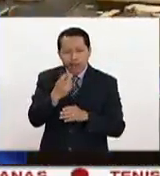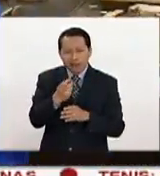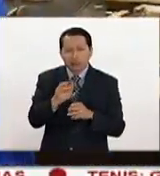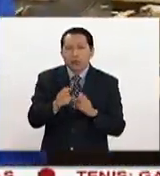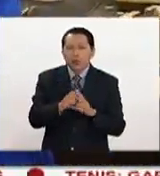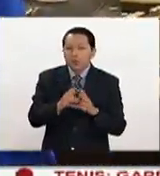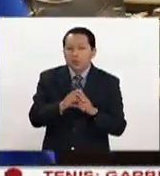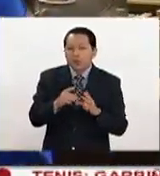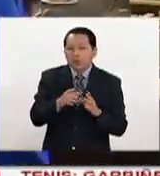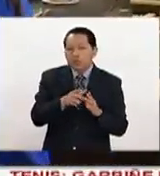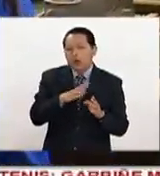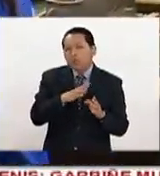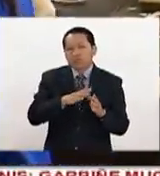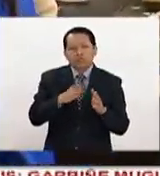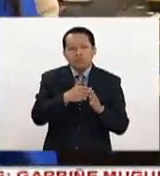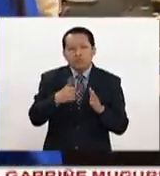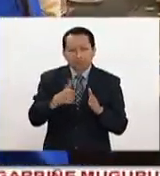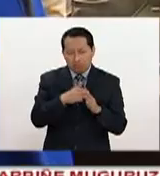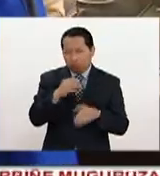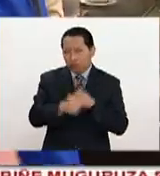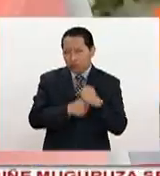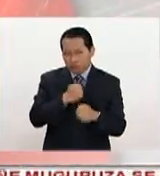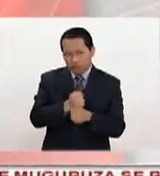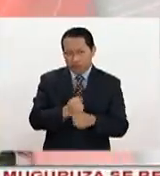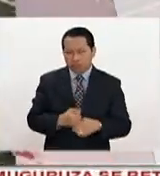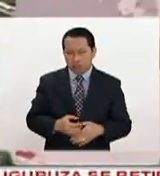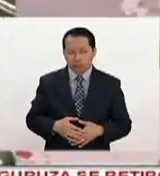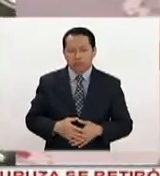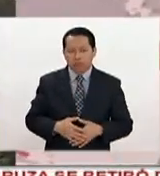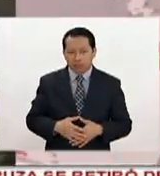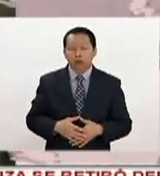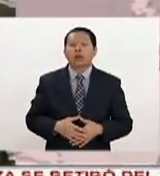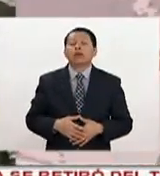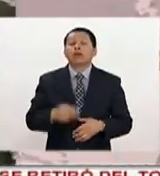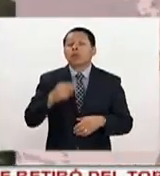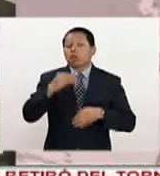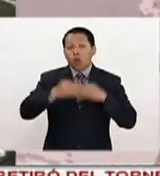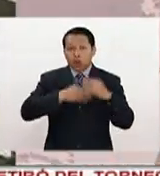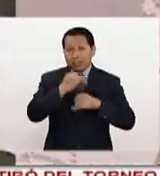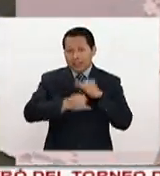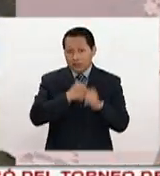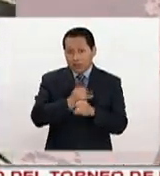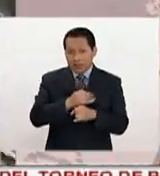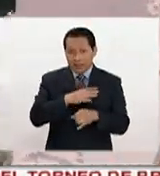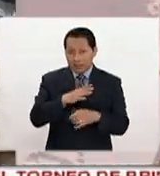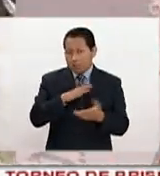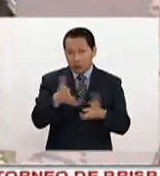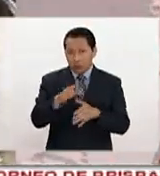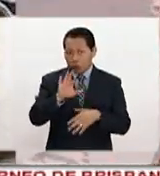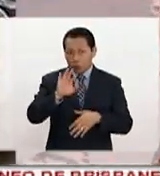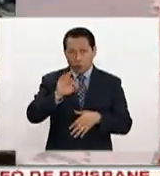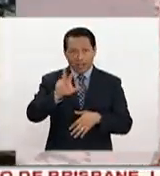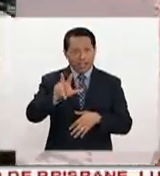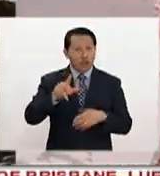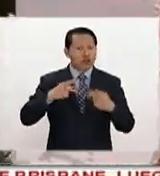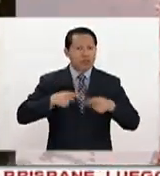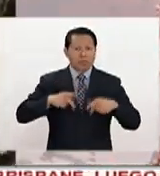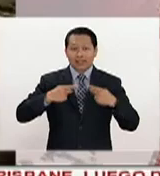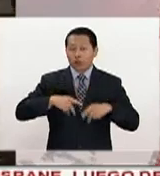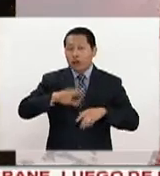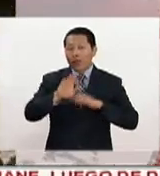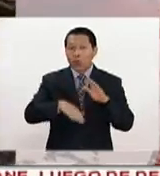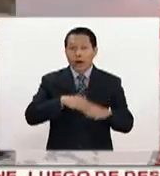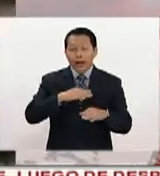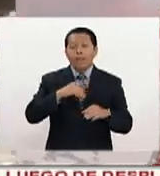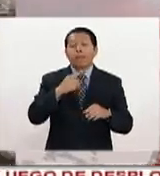indudablemente en la primera parte del año. En noticias internacionales, al menos 48 personas